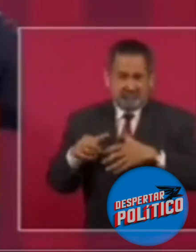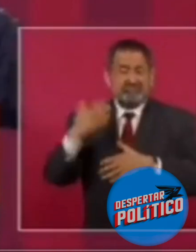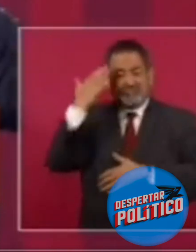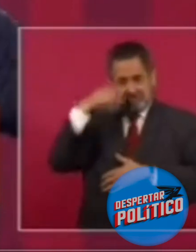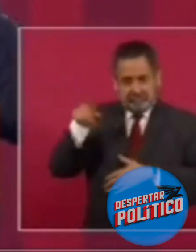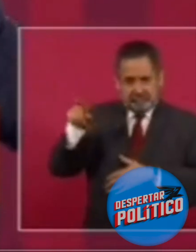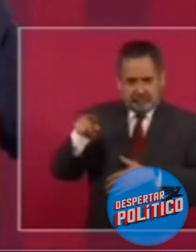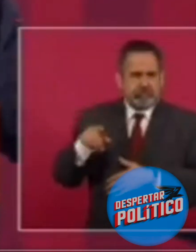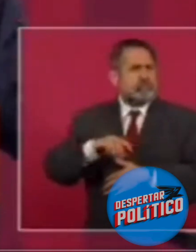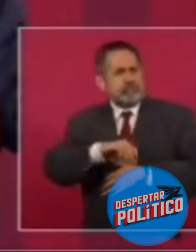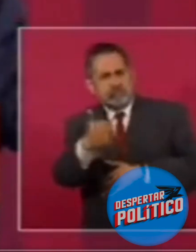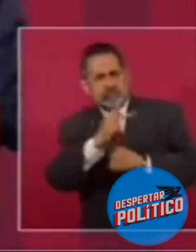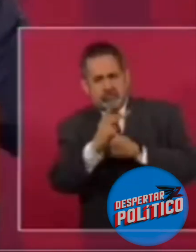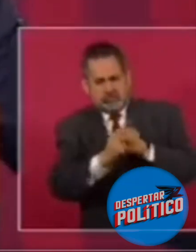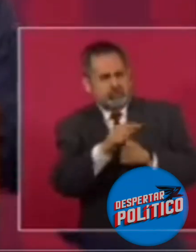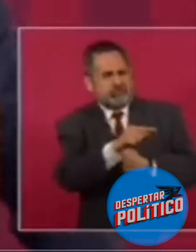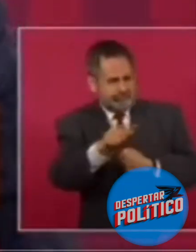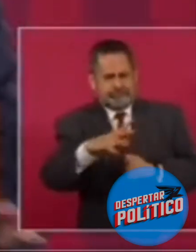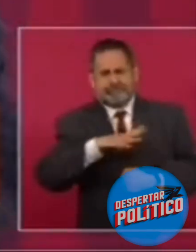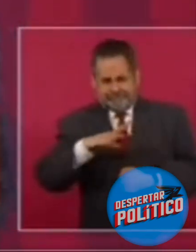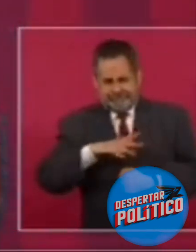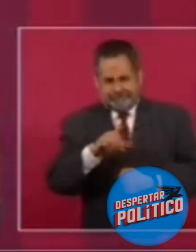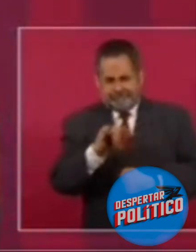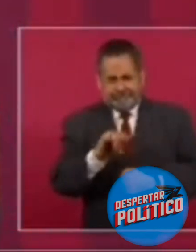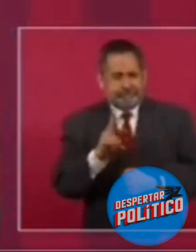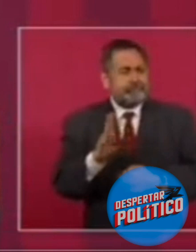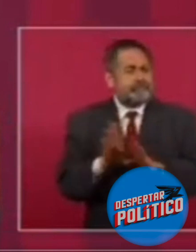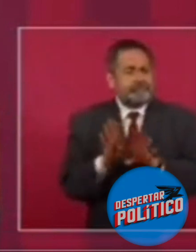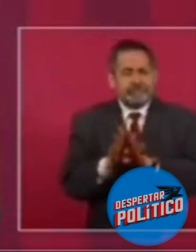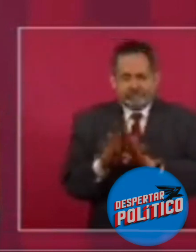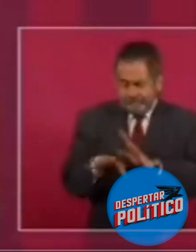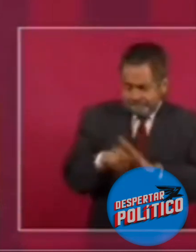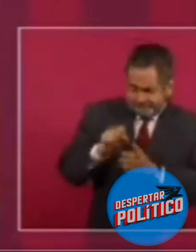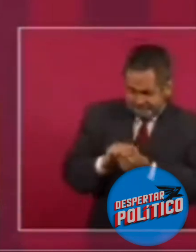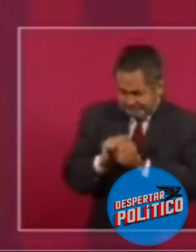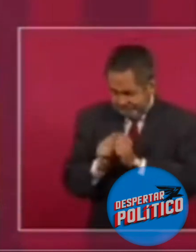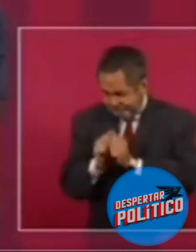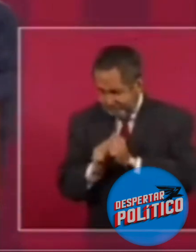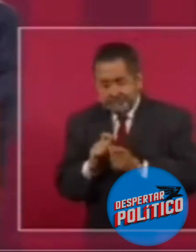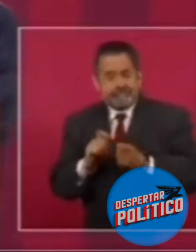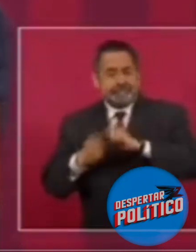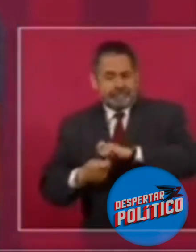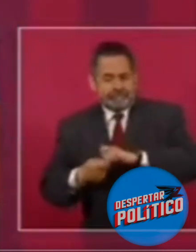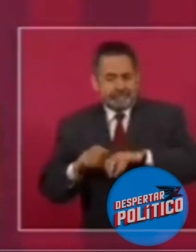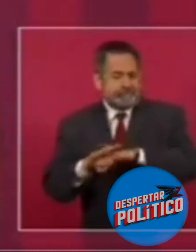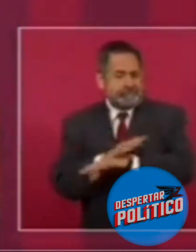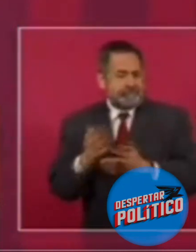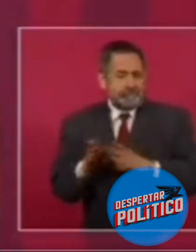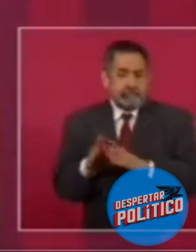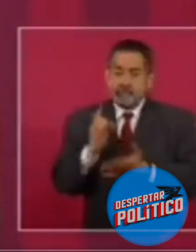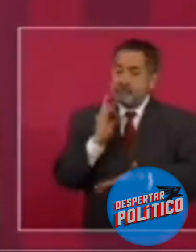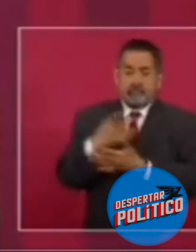Porque una cosa es tener el recurso y otra cosa es procesar esa materia